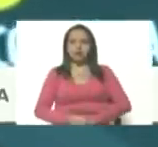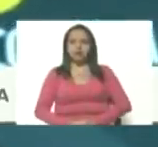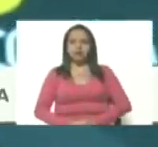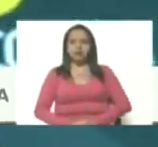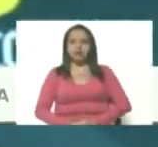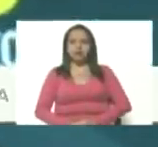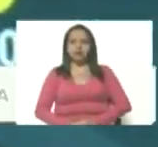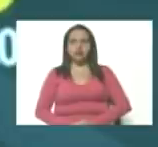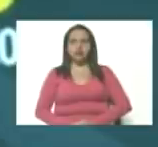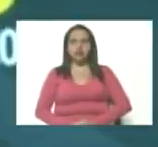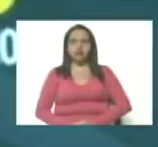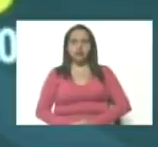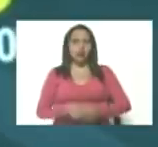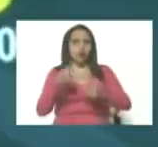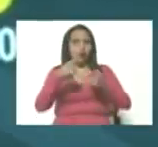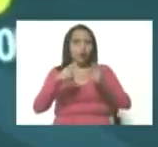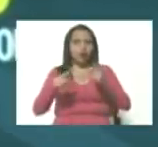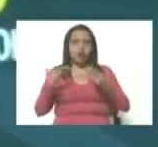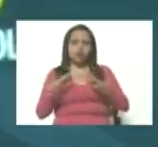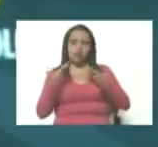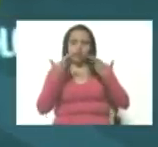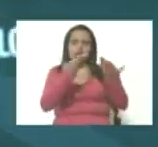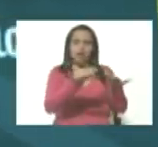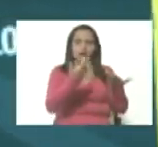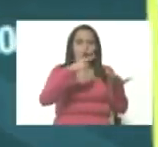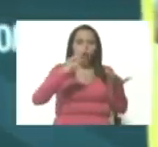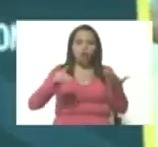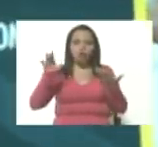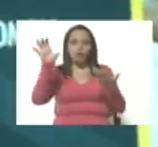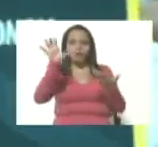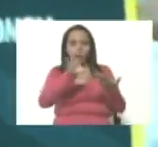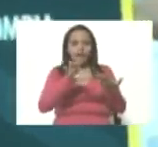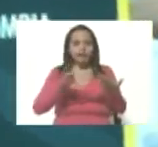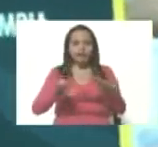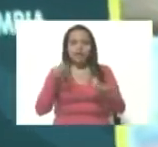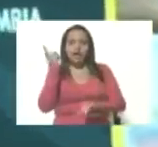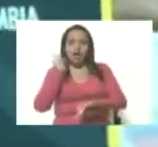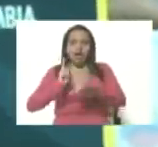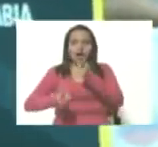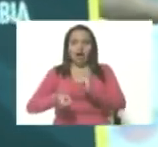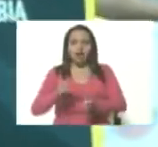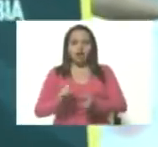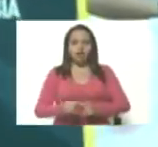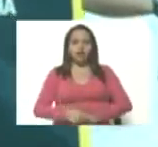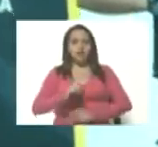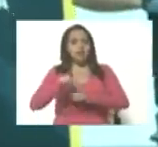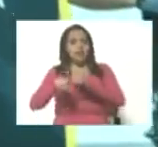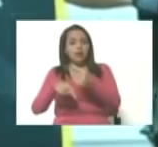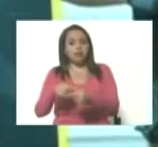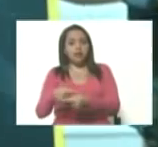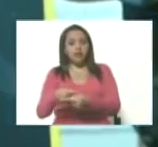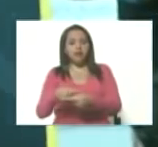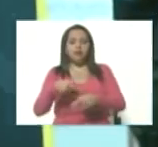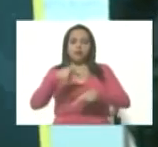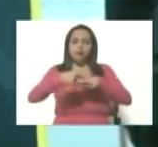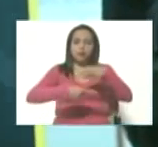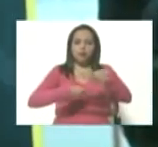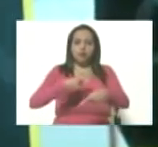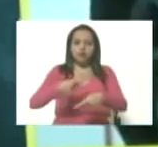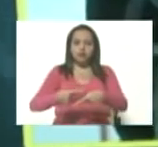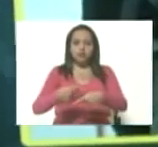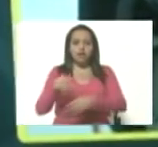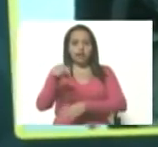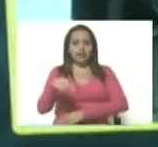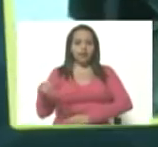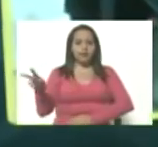Y el resto se entregaron a otros países y algunos fueron procesados en